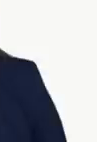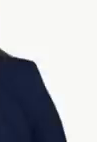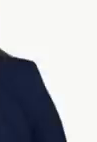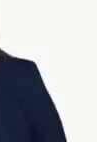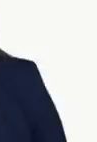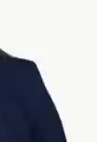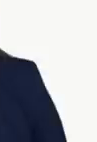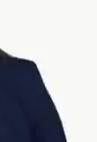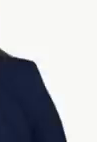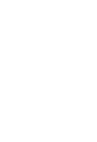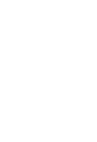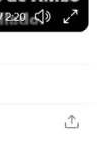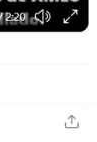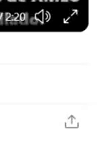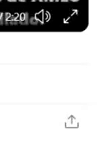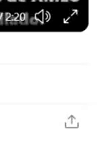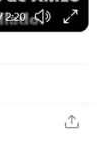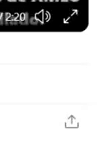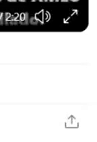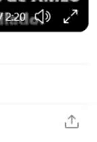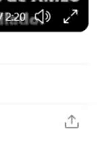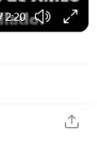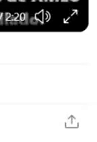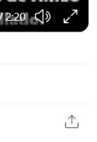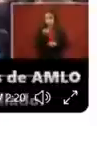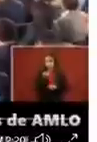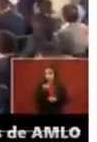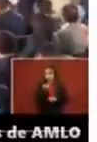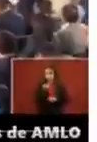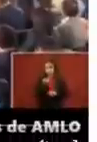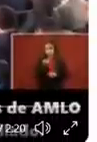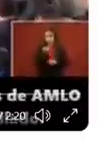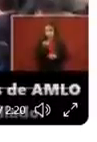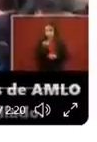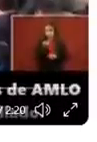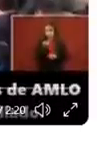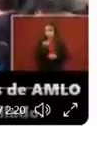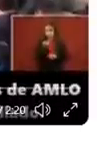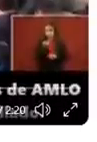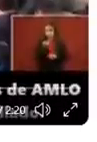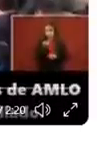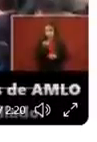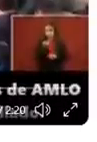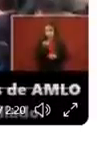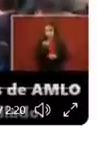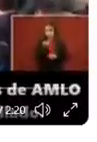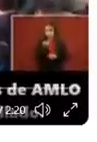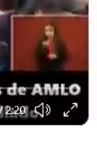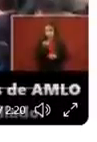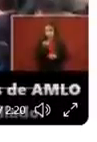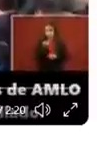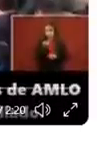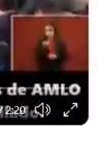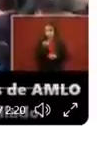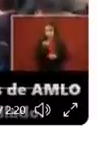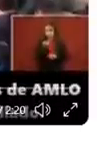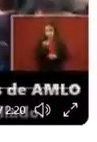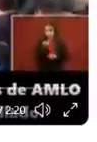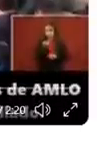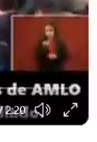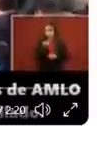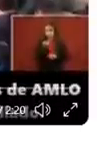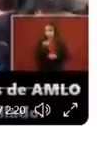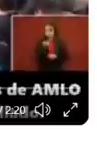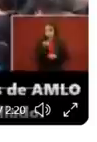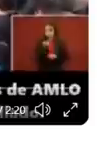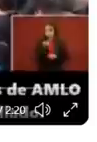¿Todo por qué? Insisto en este tema, nosotros lo veíamos con Carlos Loret de Mola, y aunque él diga que Televisa lo corrió porque Andrés Manuel López